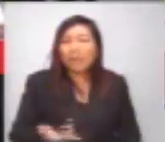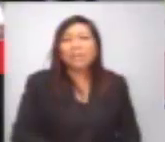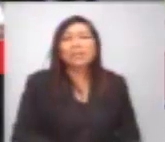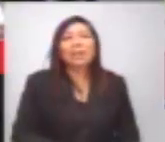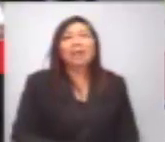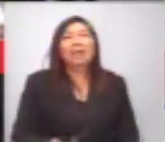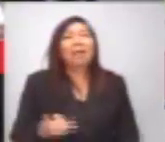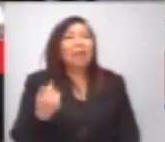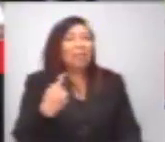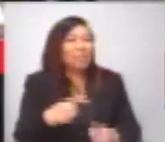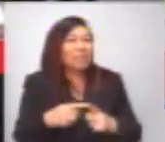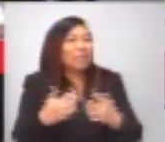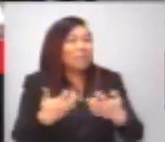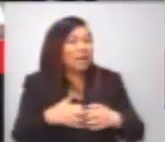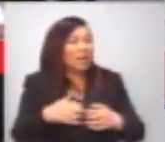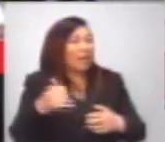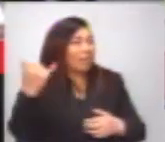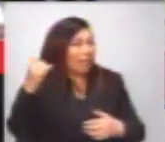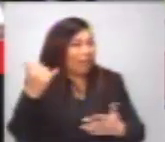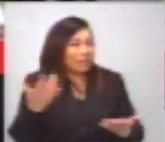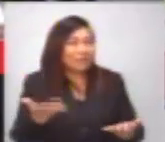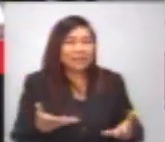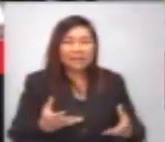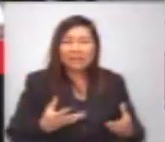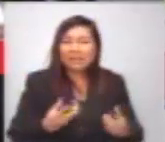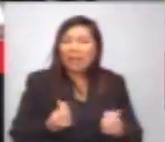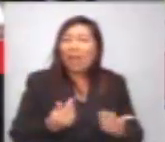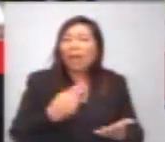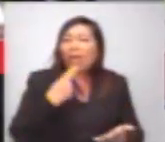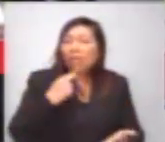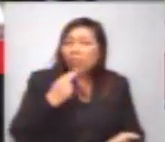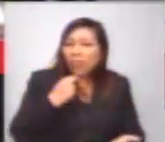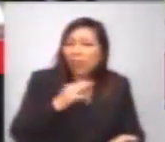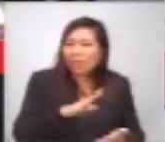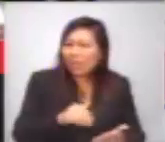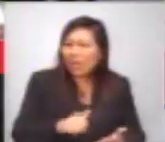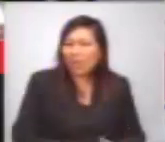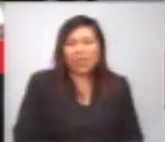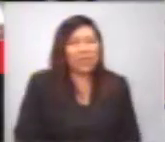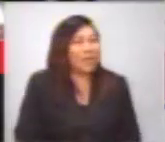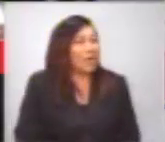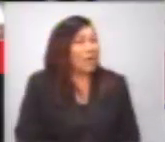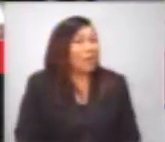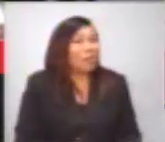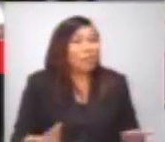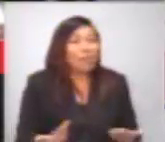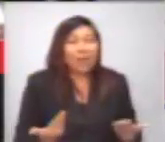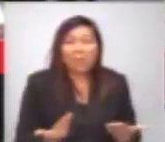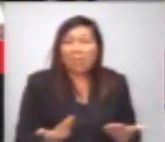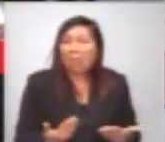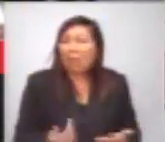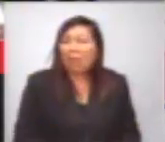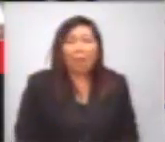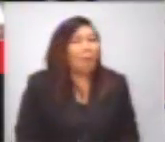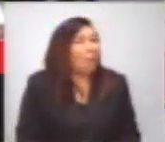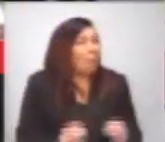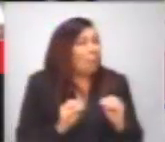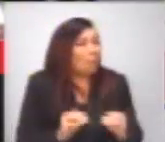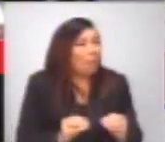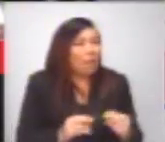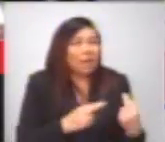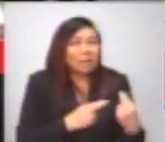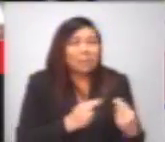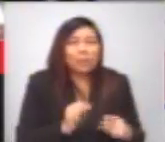de lácteos y todas estas empresas donde hay azúcares y todo lo demás, donde ellos no cumplen